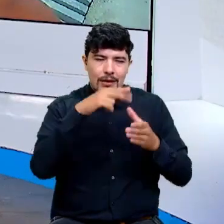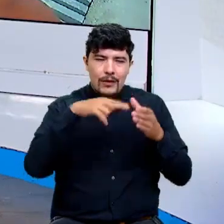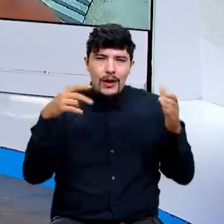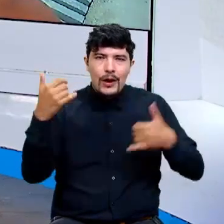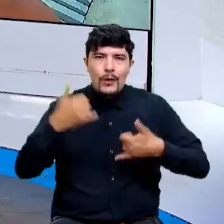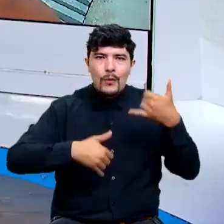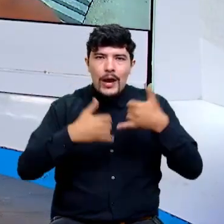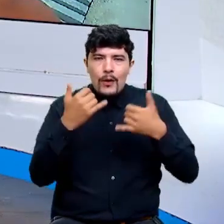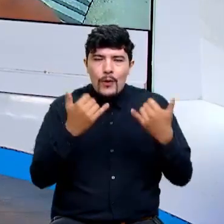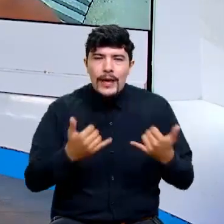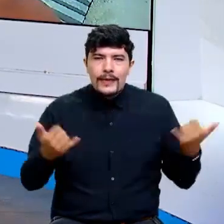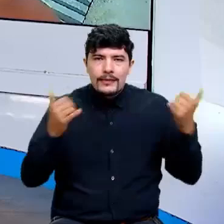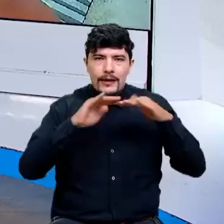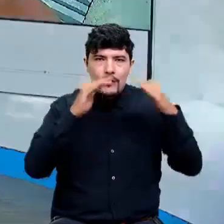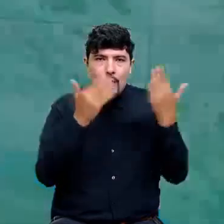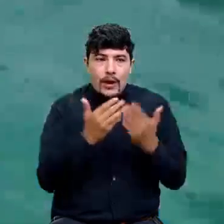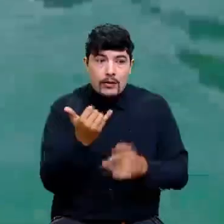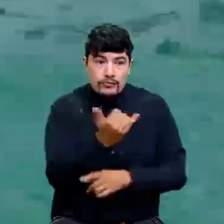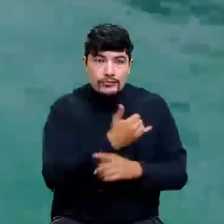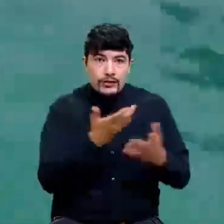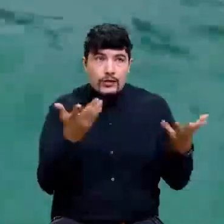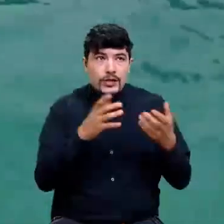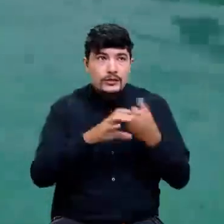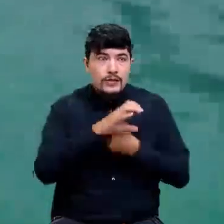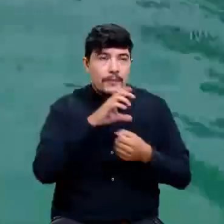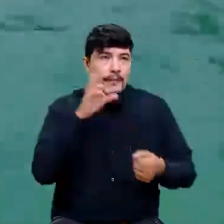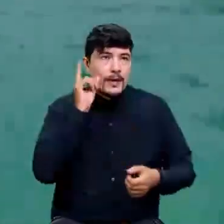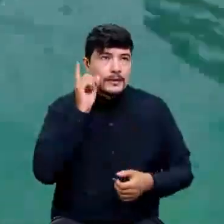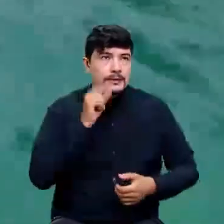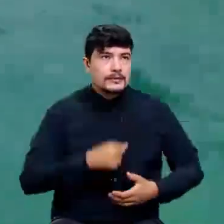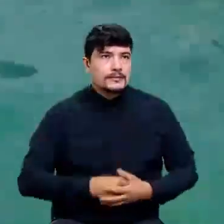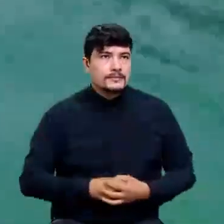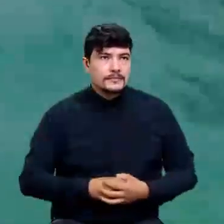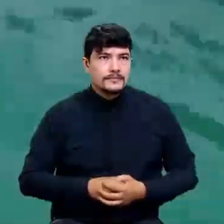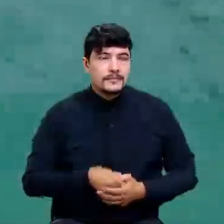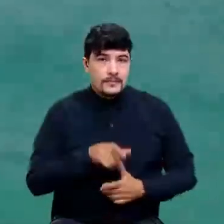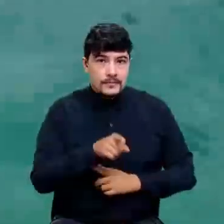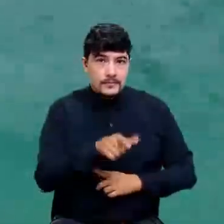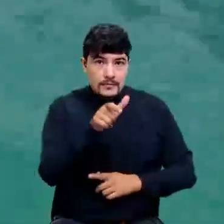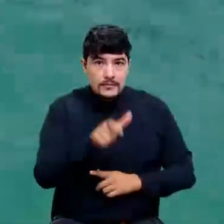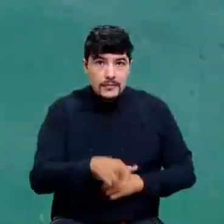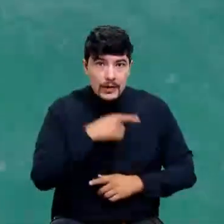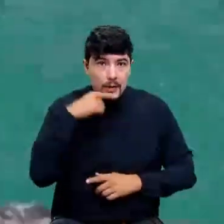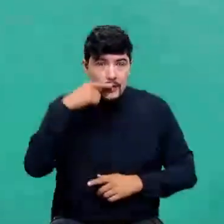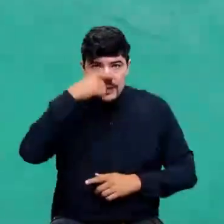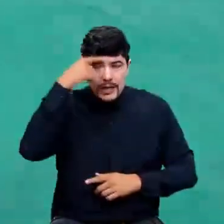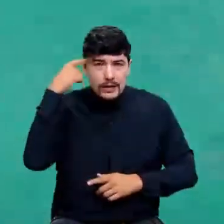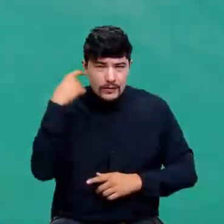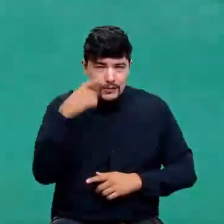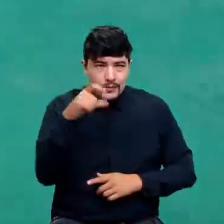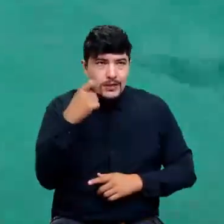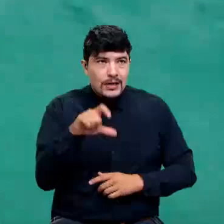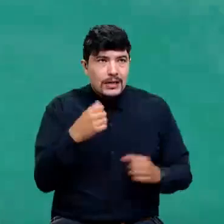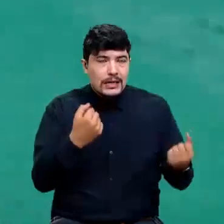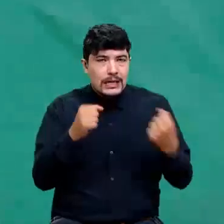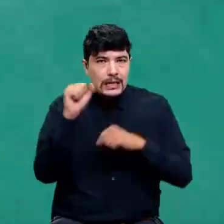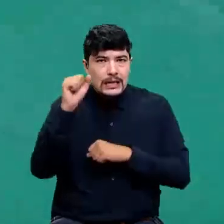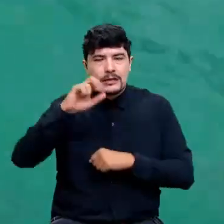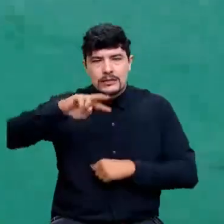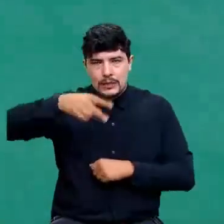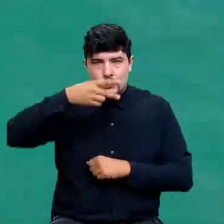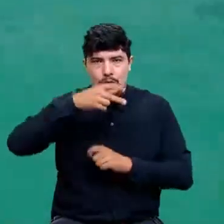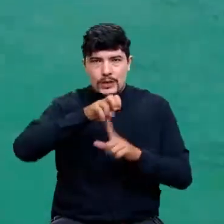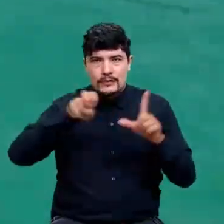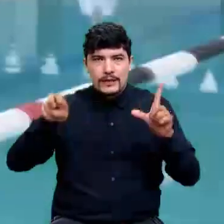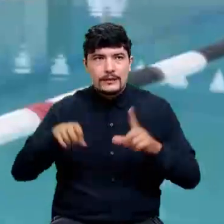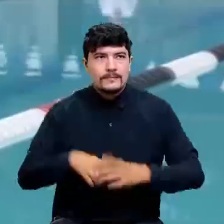el Eje Cafete. El atleta rojinegro ocupó la segunda posición en las pruebas de 100 metros libres y 100 espalda en la paranatación en los